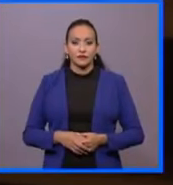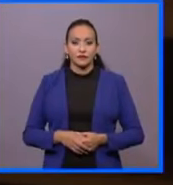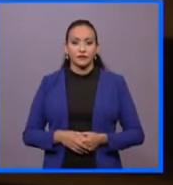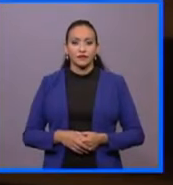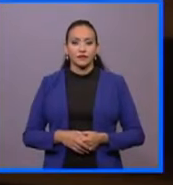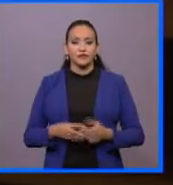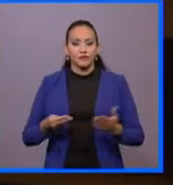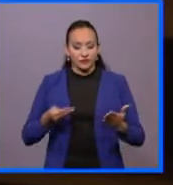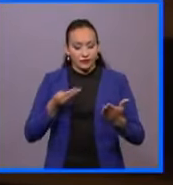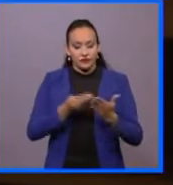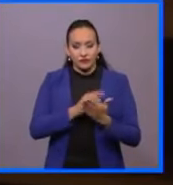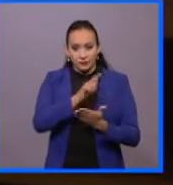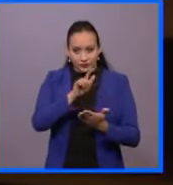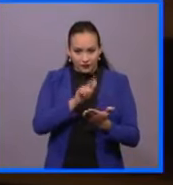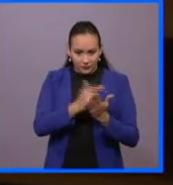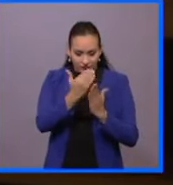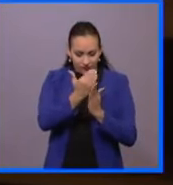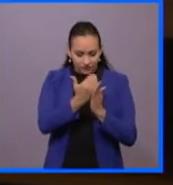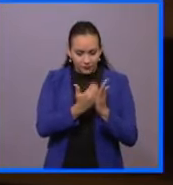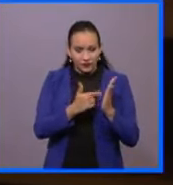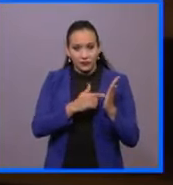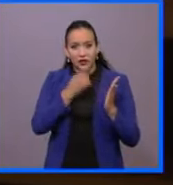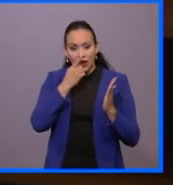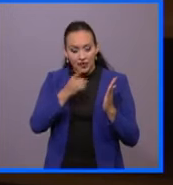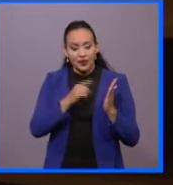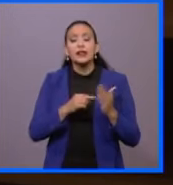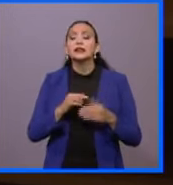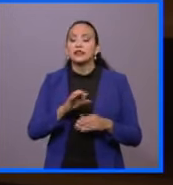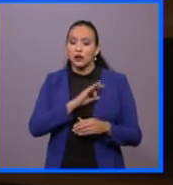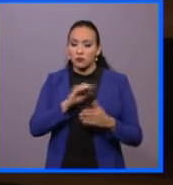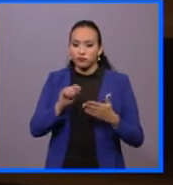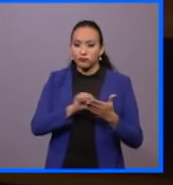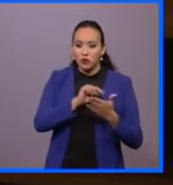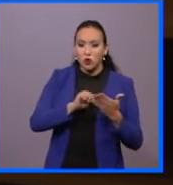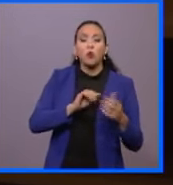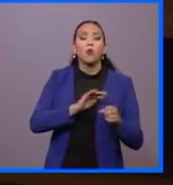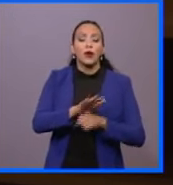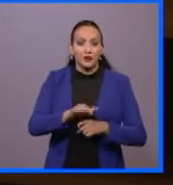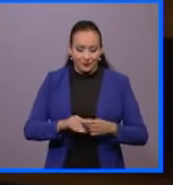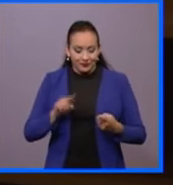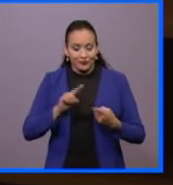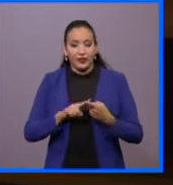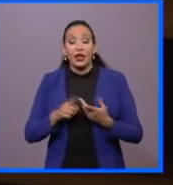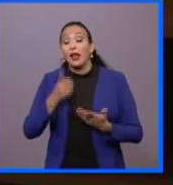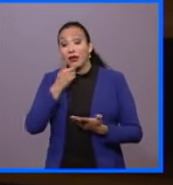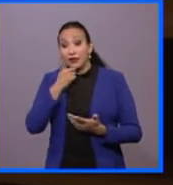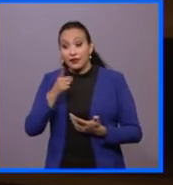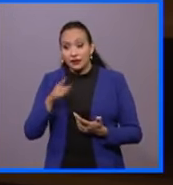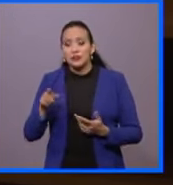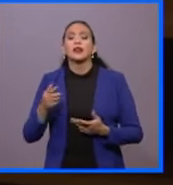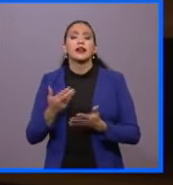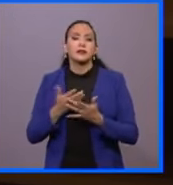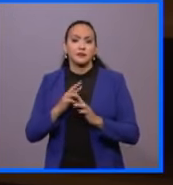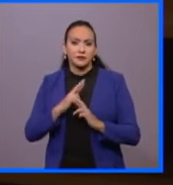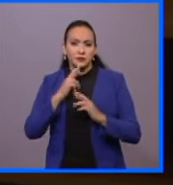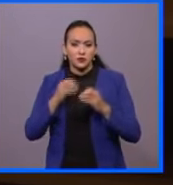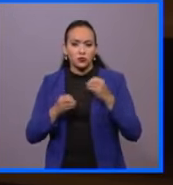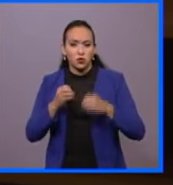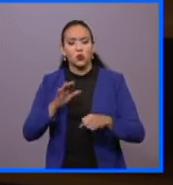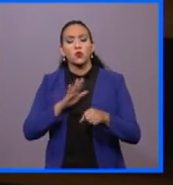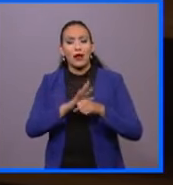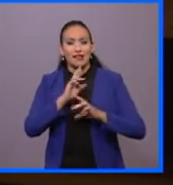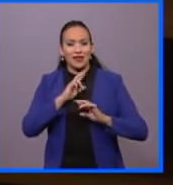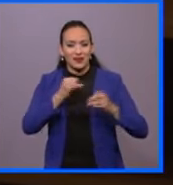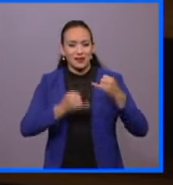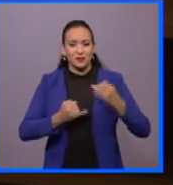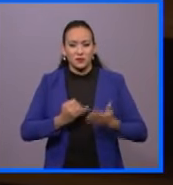La porción normativa a la que se refiere el concepto de invalidez está relacionada con el supuesto de ejecución de